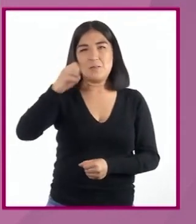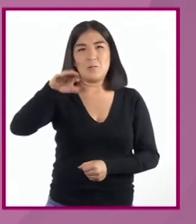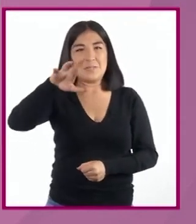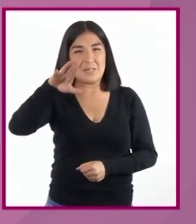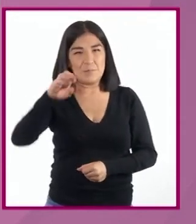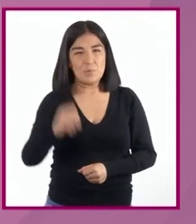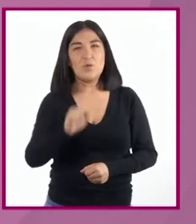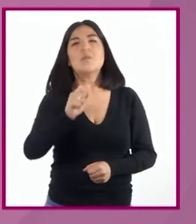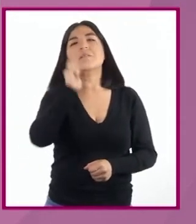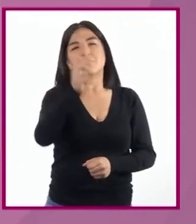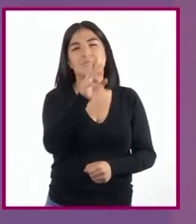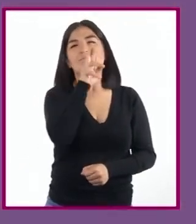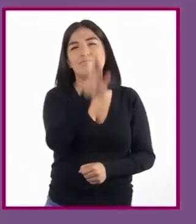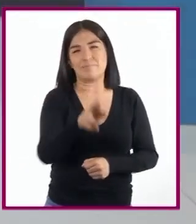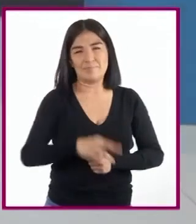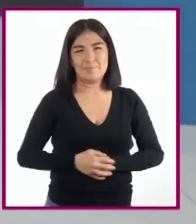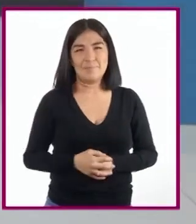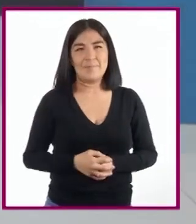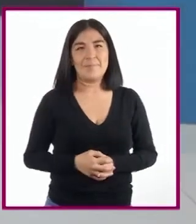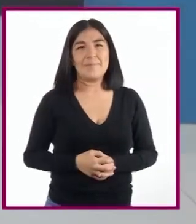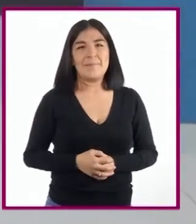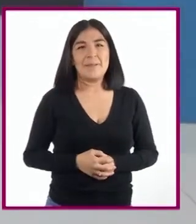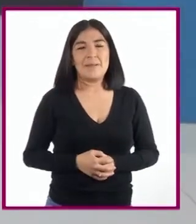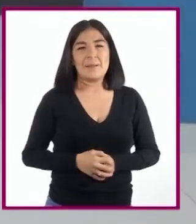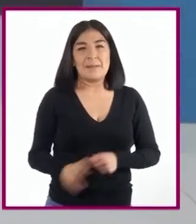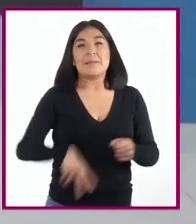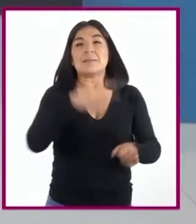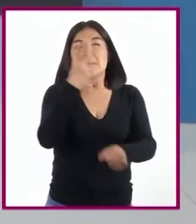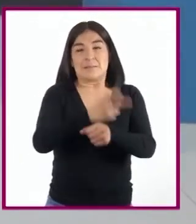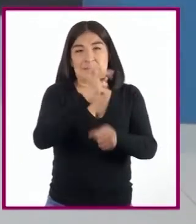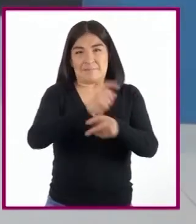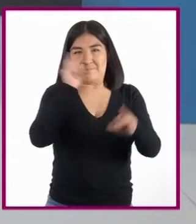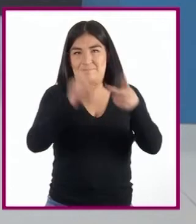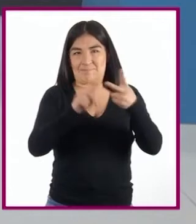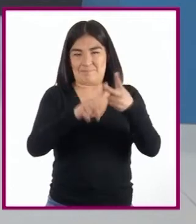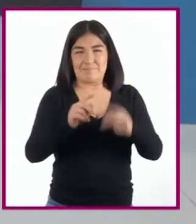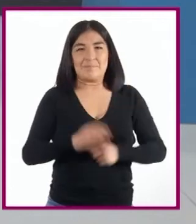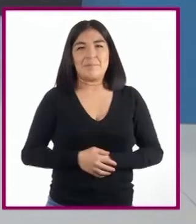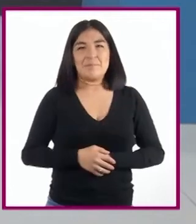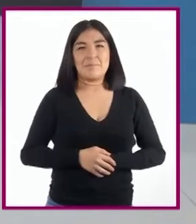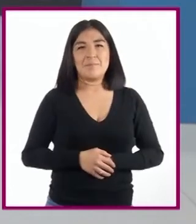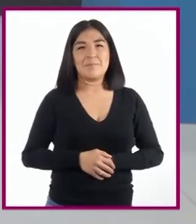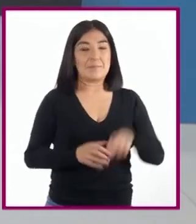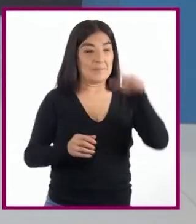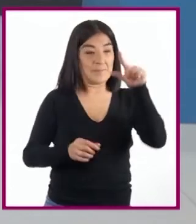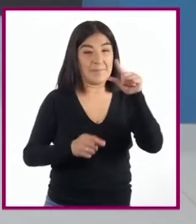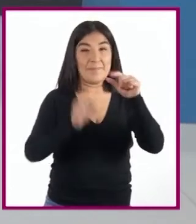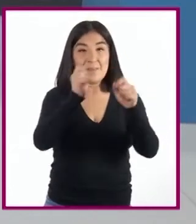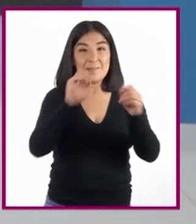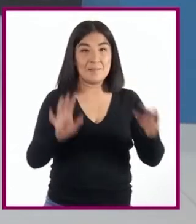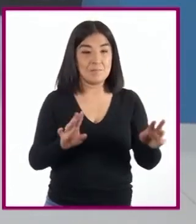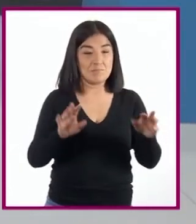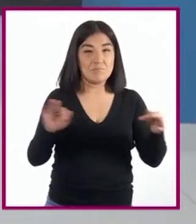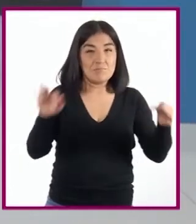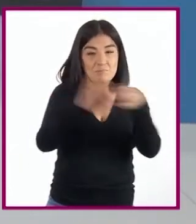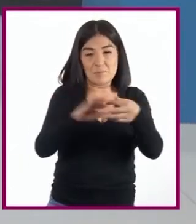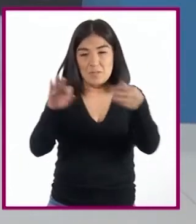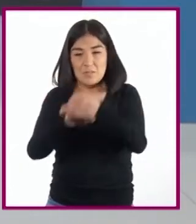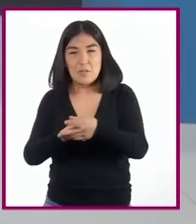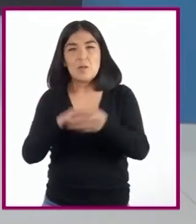resultará dicha cantidad. Segunda propiedad: un par de ángulos contiguos son